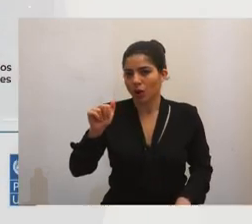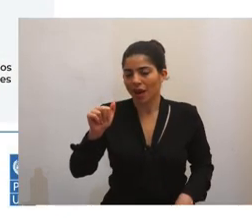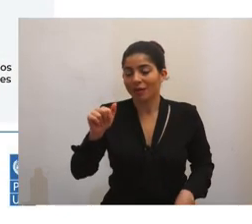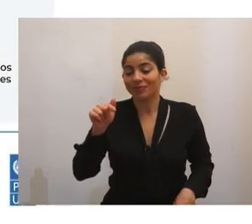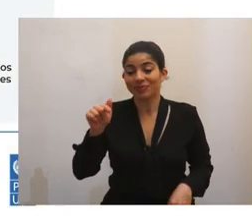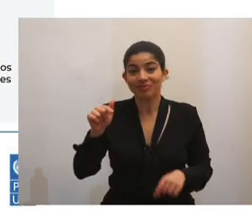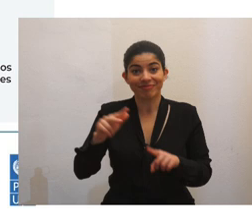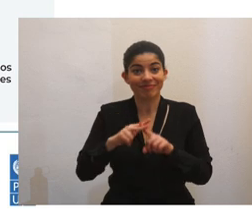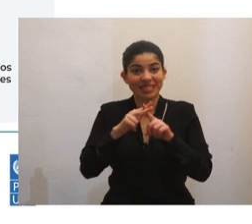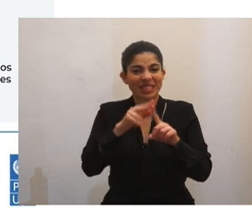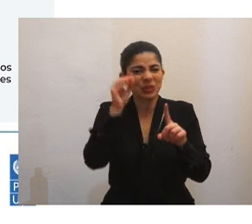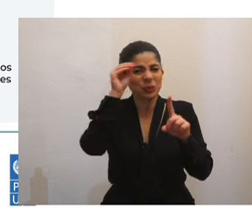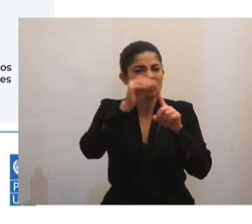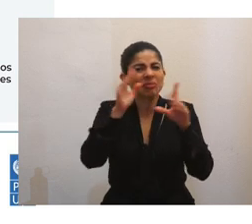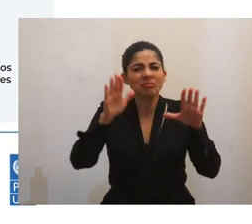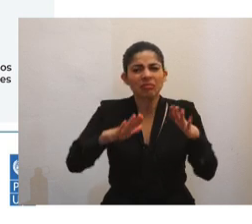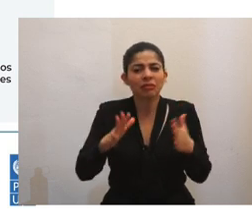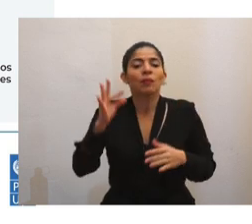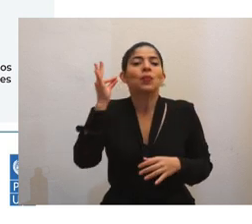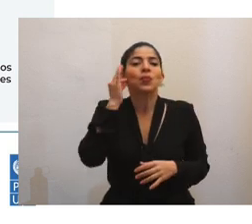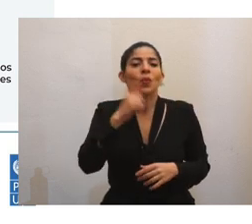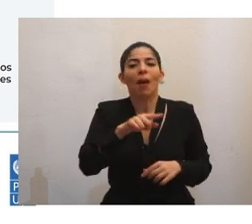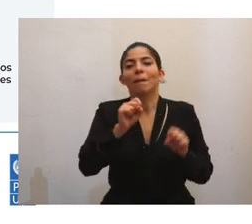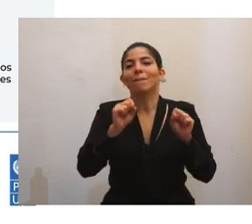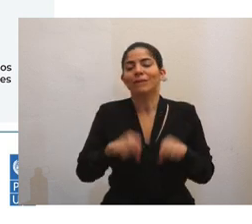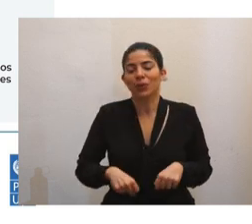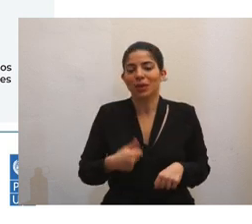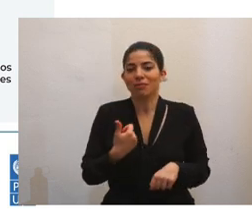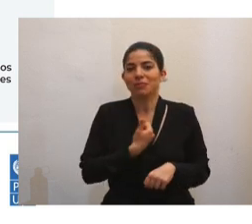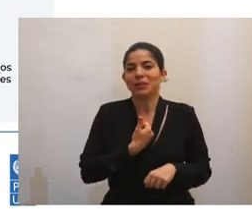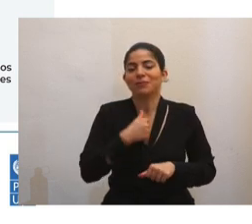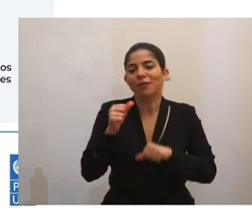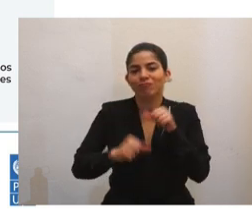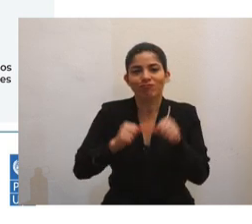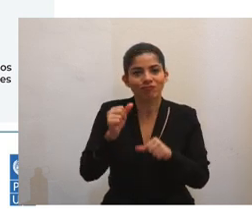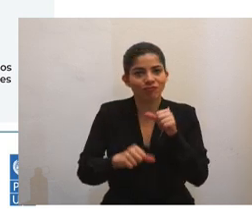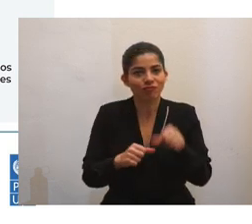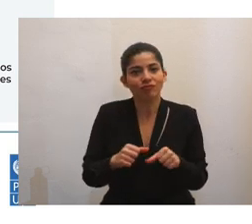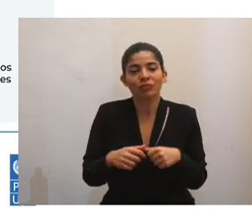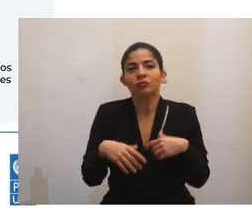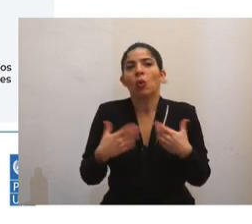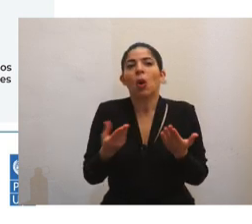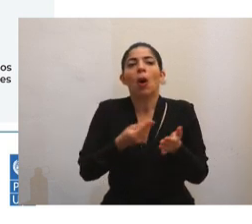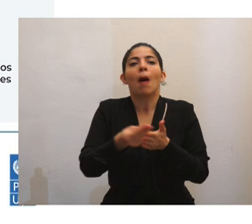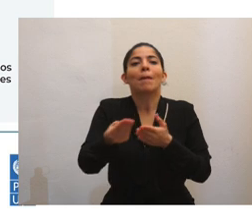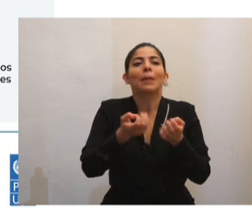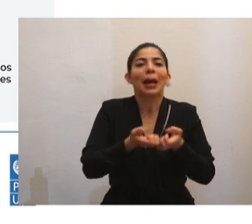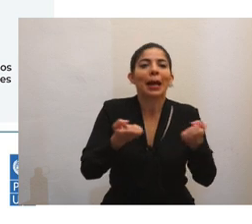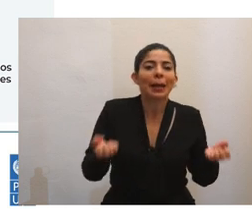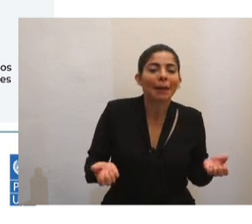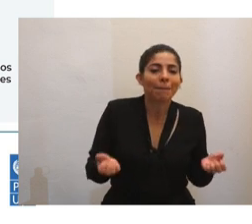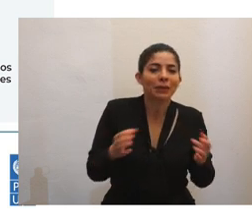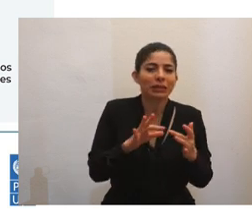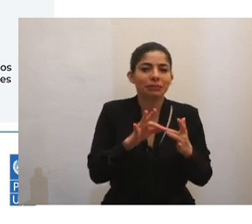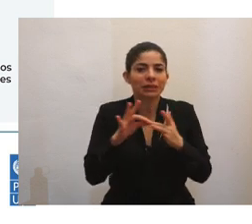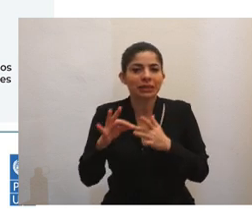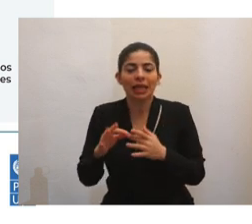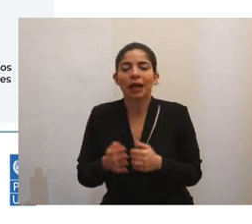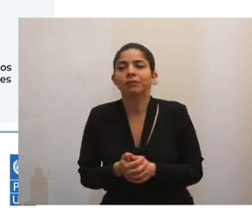va a ser destinado para que las mujeres puedan emprender, ya sea mediante compra de equipo